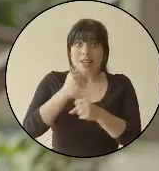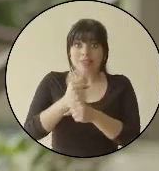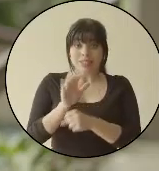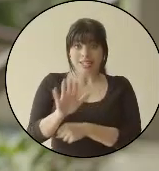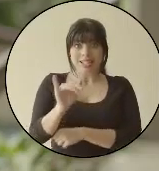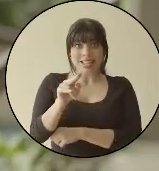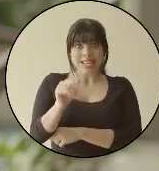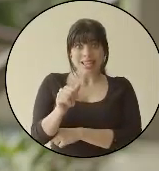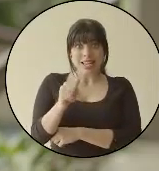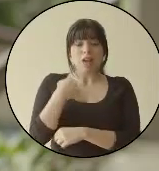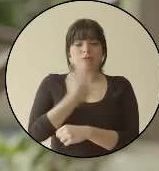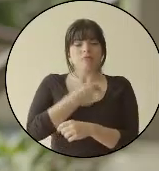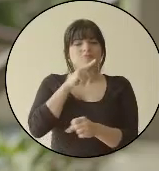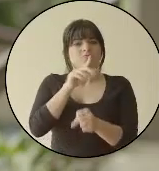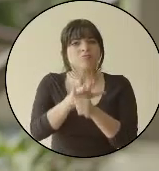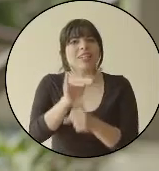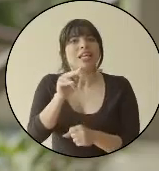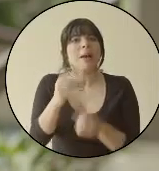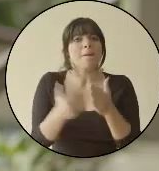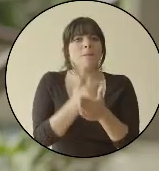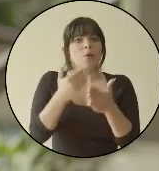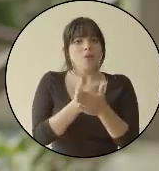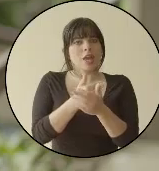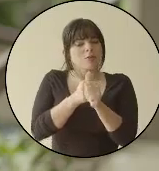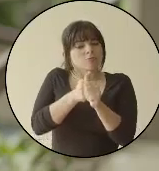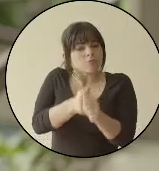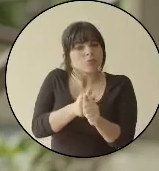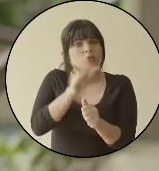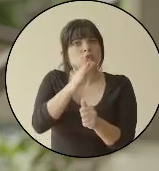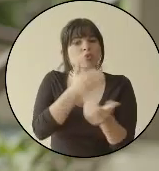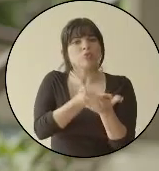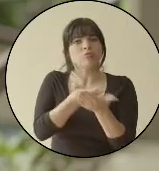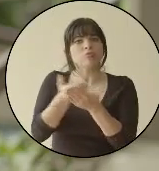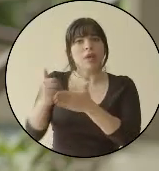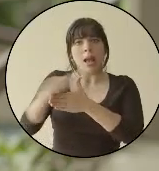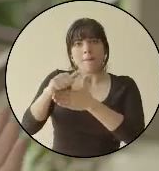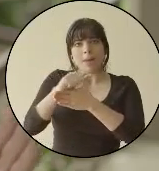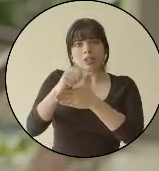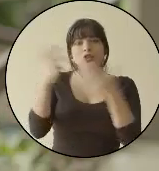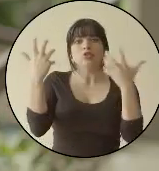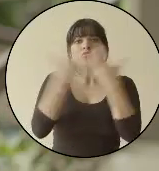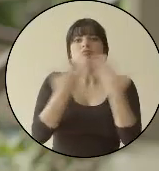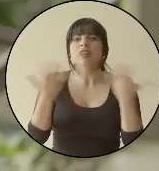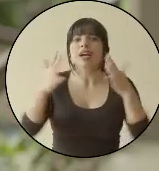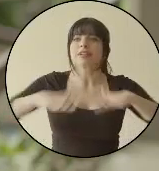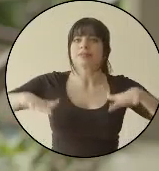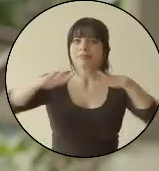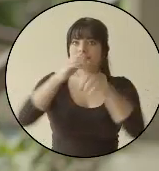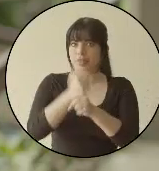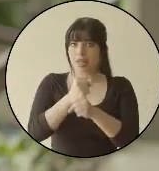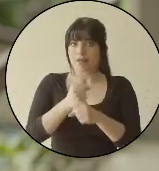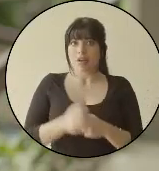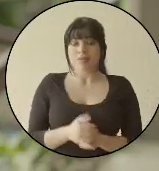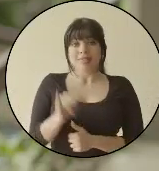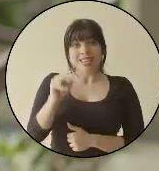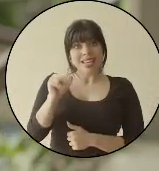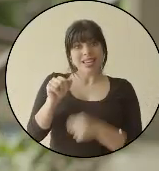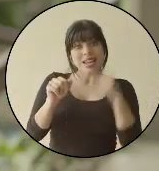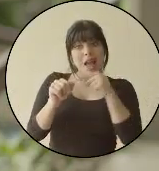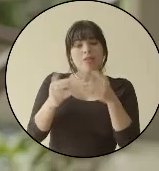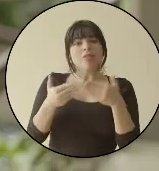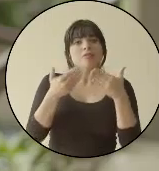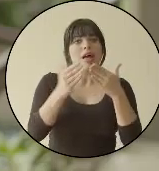aniversario, nos comprometemos con un INAH moderno y apegado en su oferta de capacitación a las necesidades del mercado laboral.